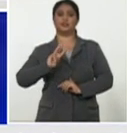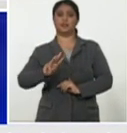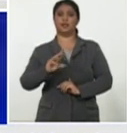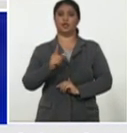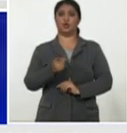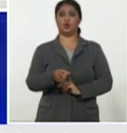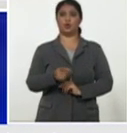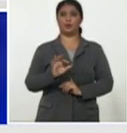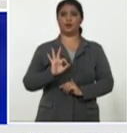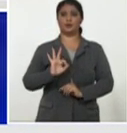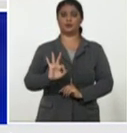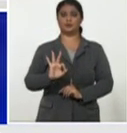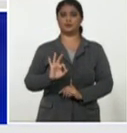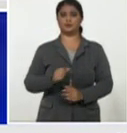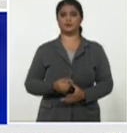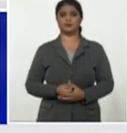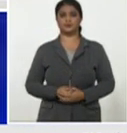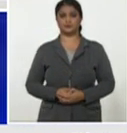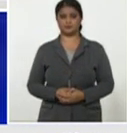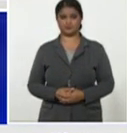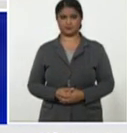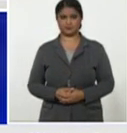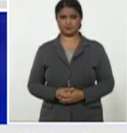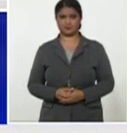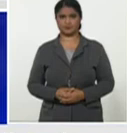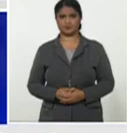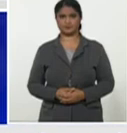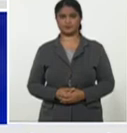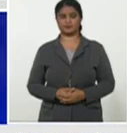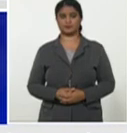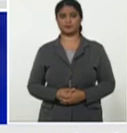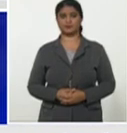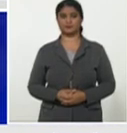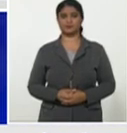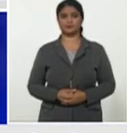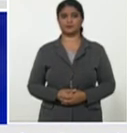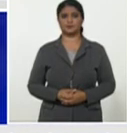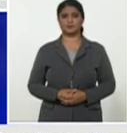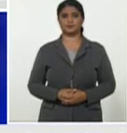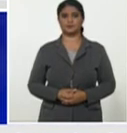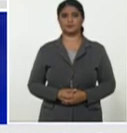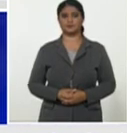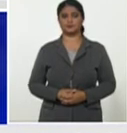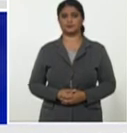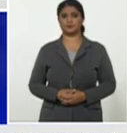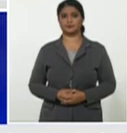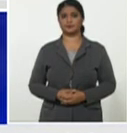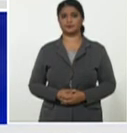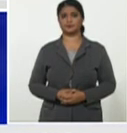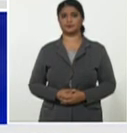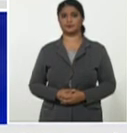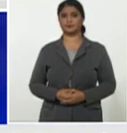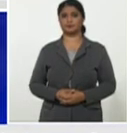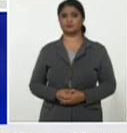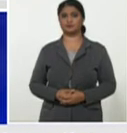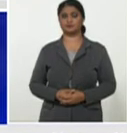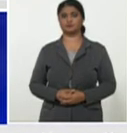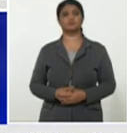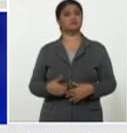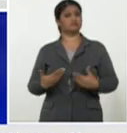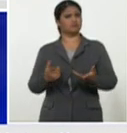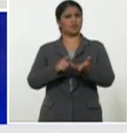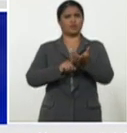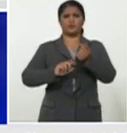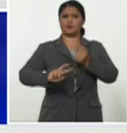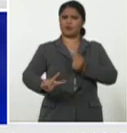133,8. Siempre reiteramos también y referimos las provincias con menores tasas: Ciego de Ávila